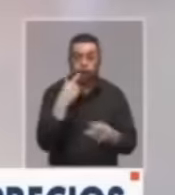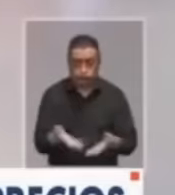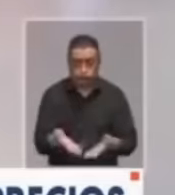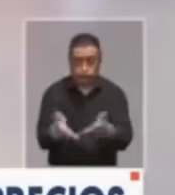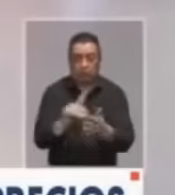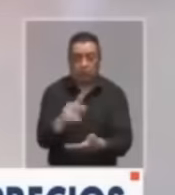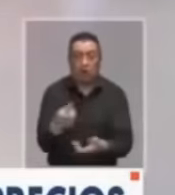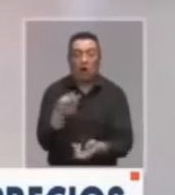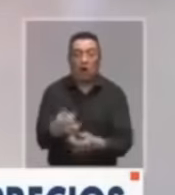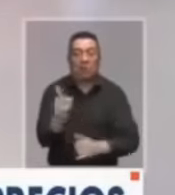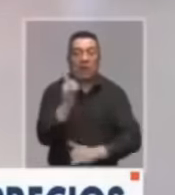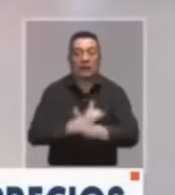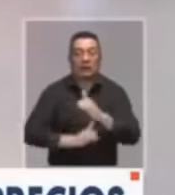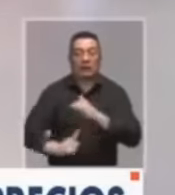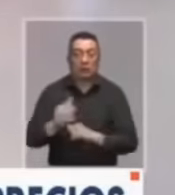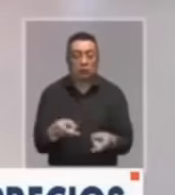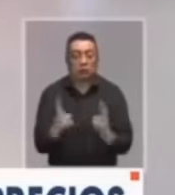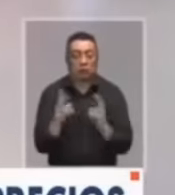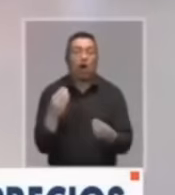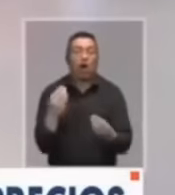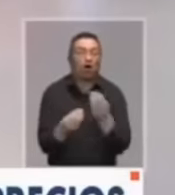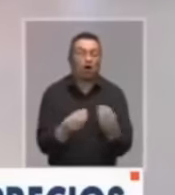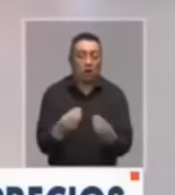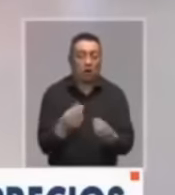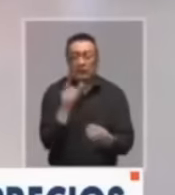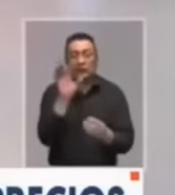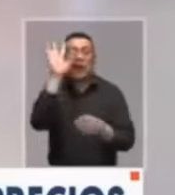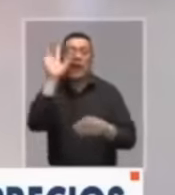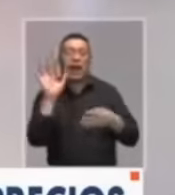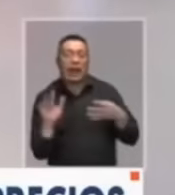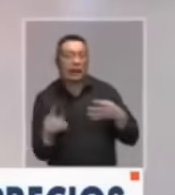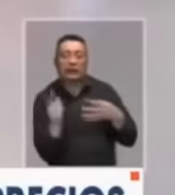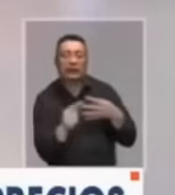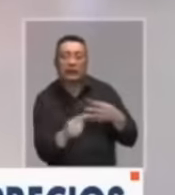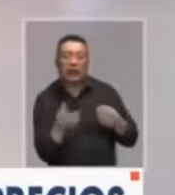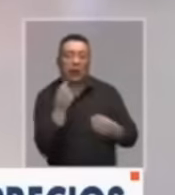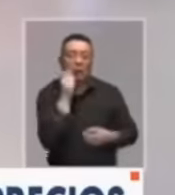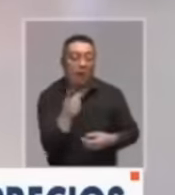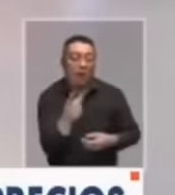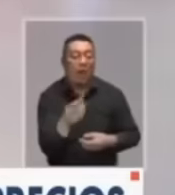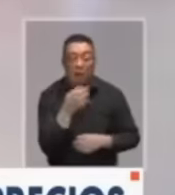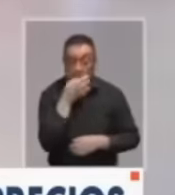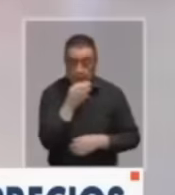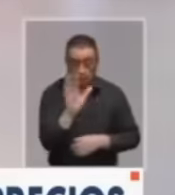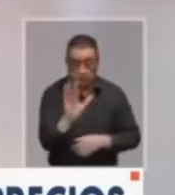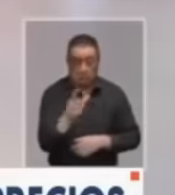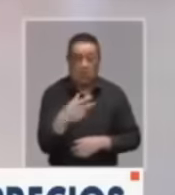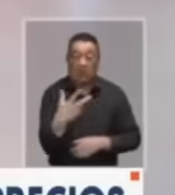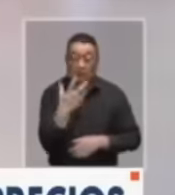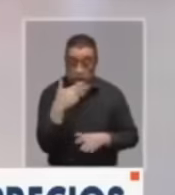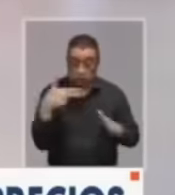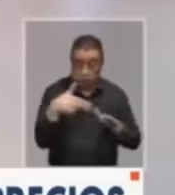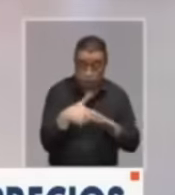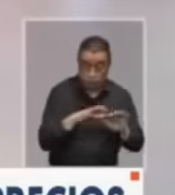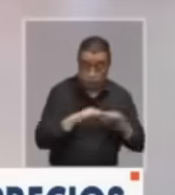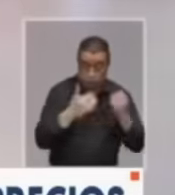comprar por internet. ¿Cómo son? ¿Qué capacidades tienen estos modelos? Vamos a dar solo un dato. En combustible, este